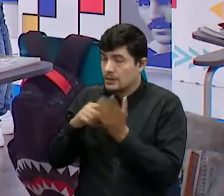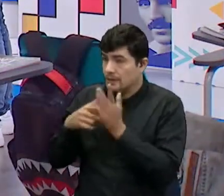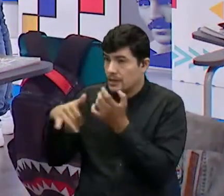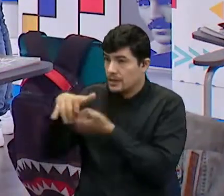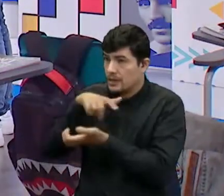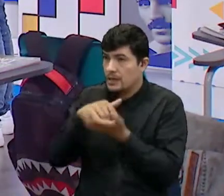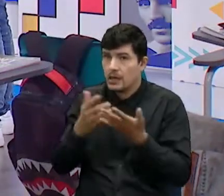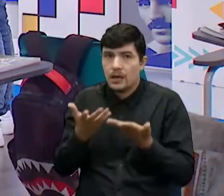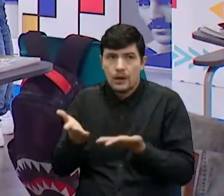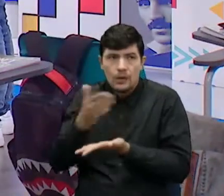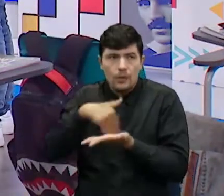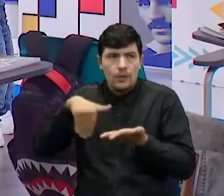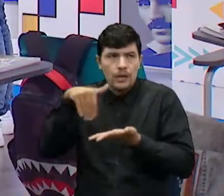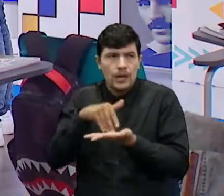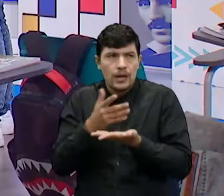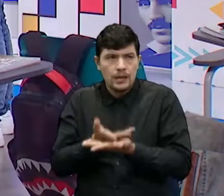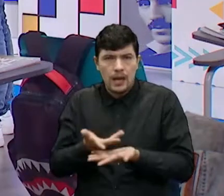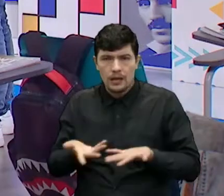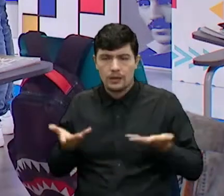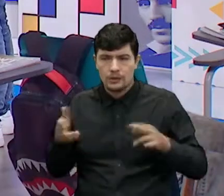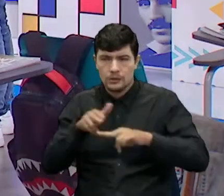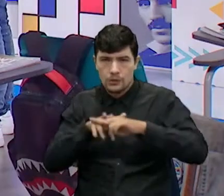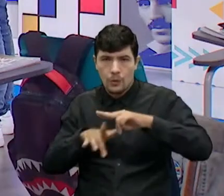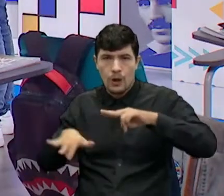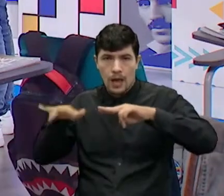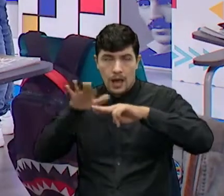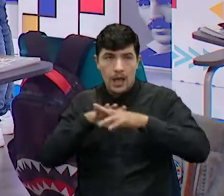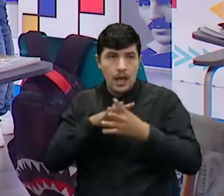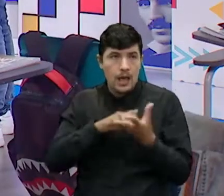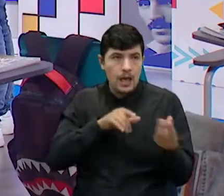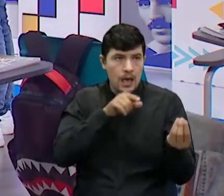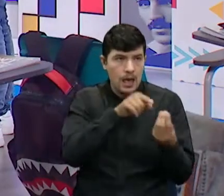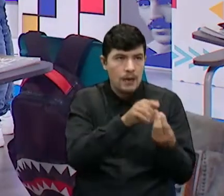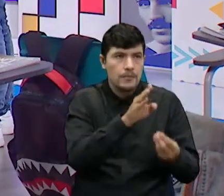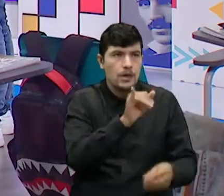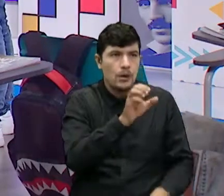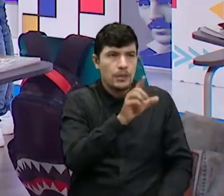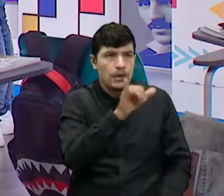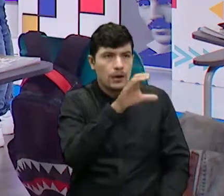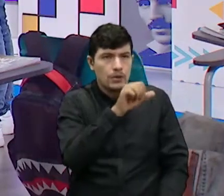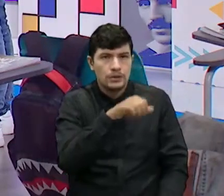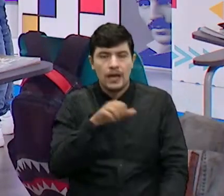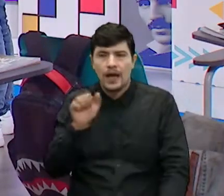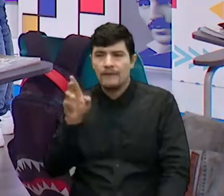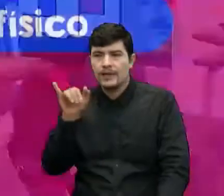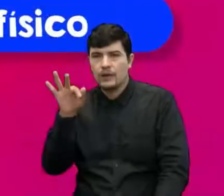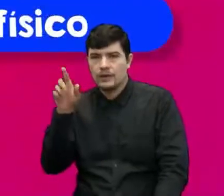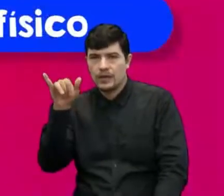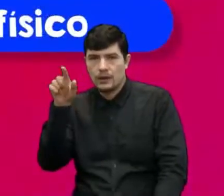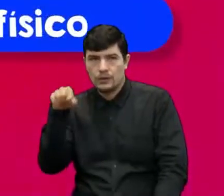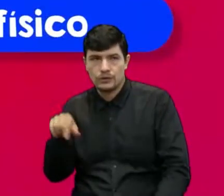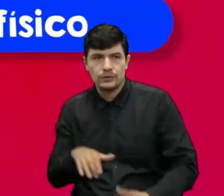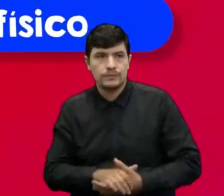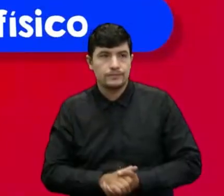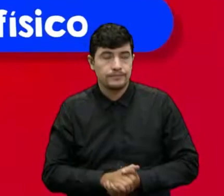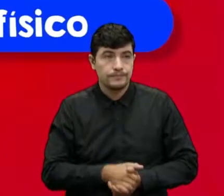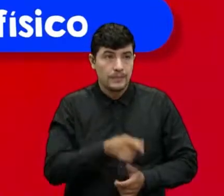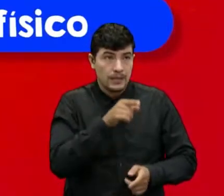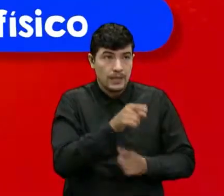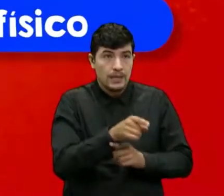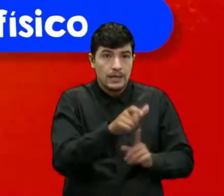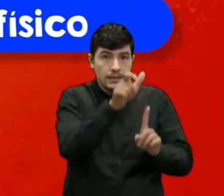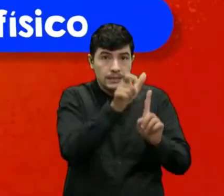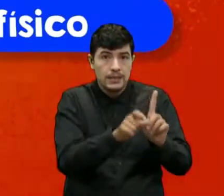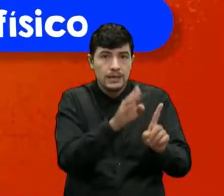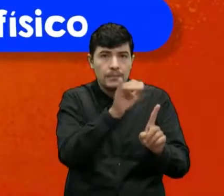es una unidad natural que se divide en dos factores factores bióticos y abióticos Bióticos y abióticos, sí señor Sí Los seres bióticos, ya lo